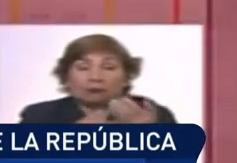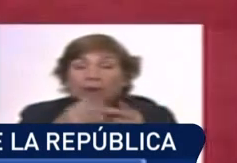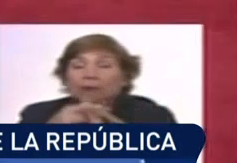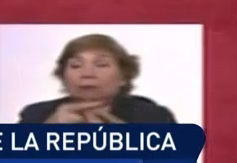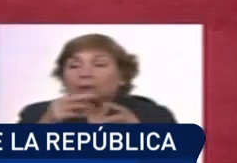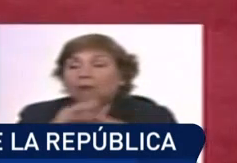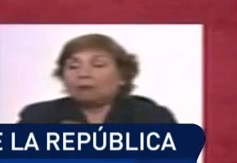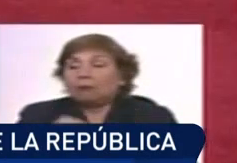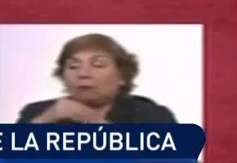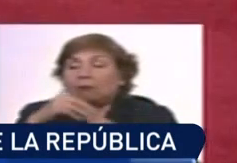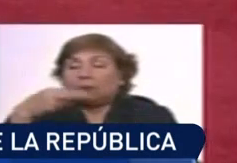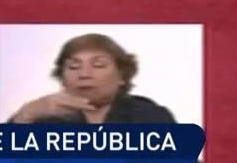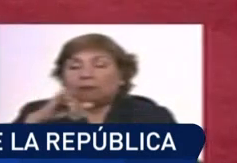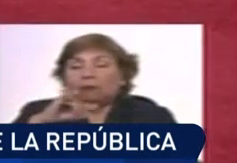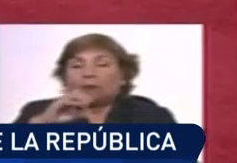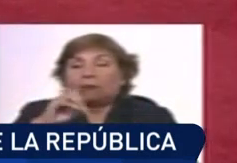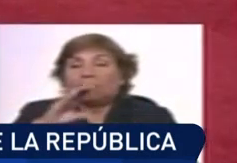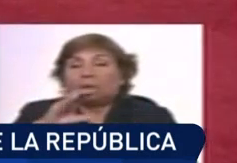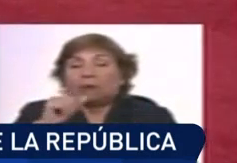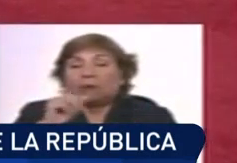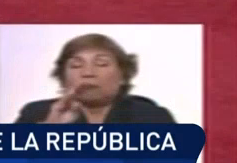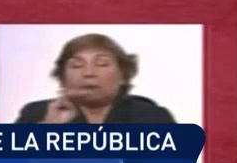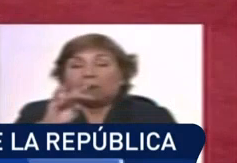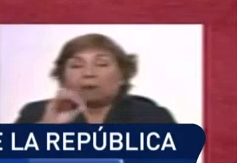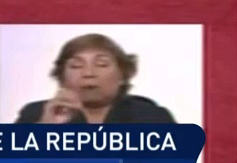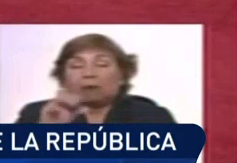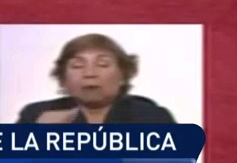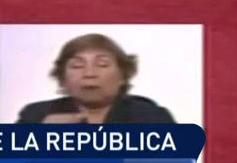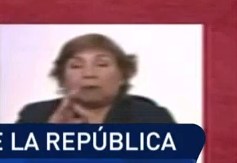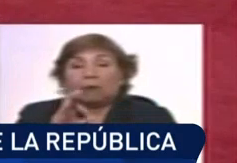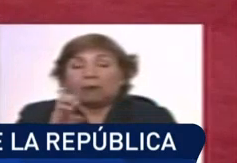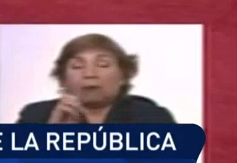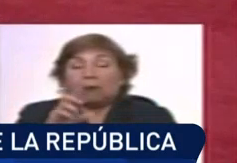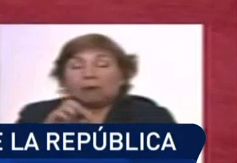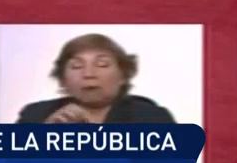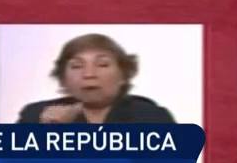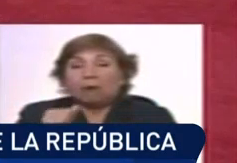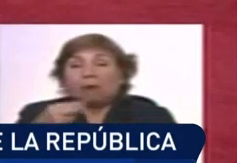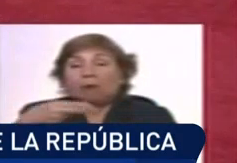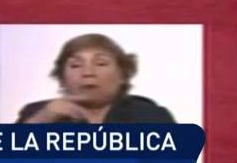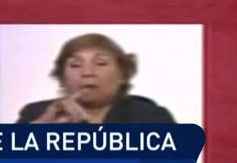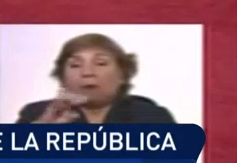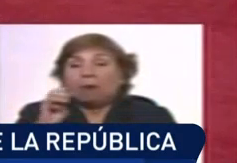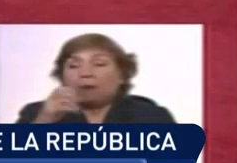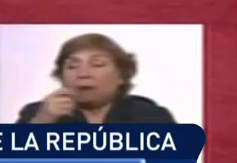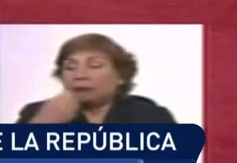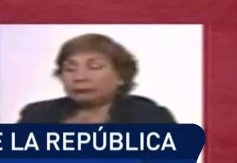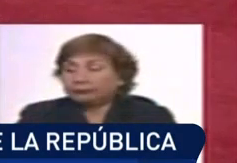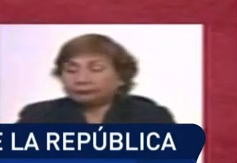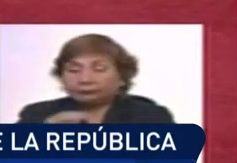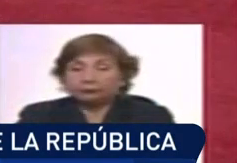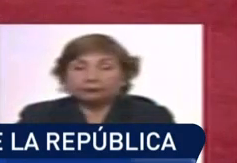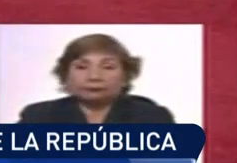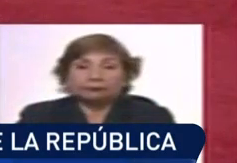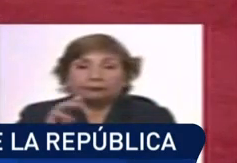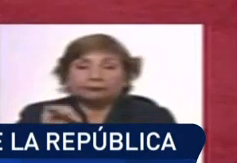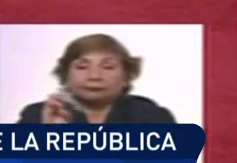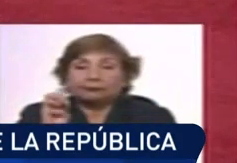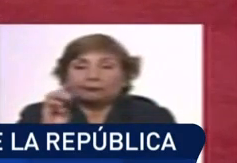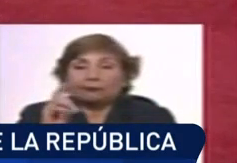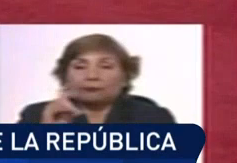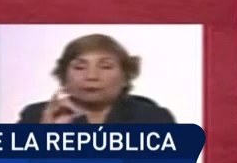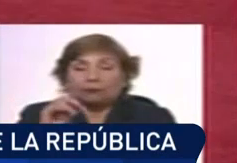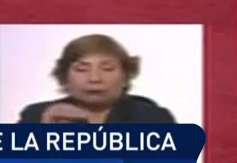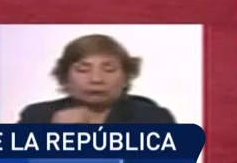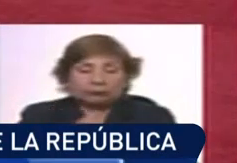hidrocarburos también, señor Jorge Pesantes, Felipe González y Víctor Huertas, a la que se sumó el señor José Nenil Medina, entonces